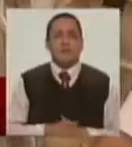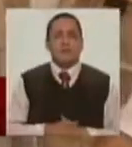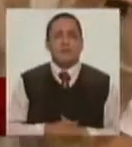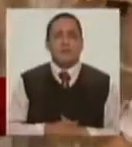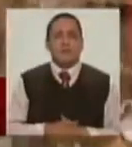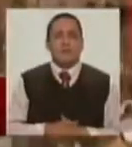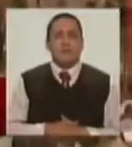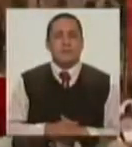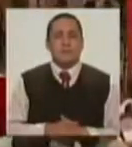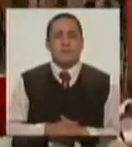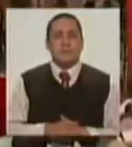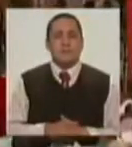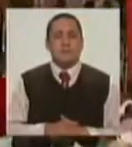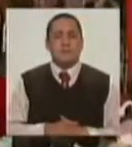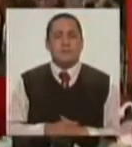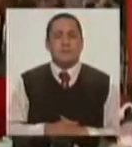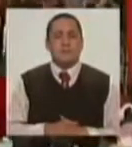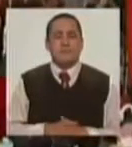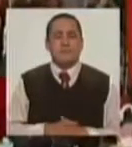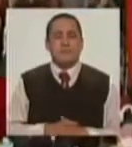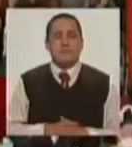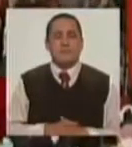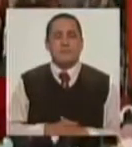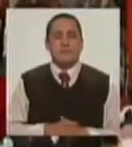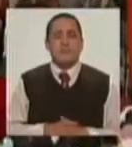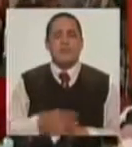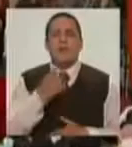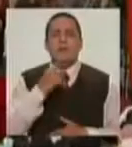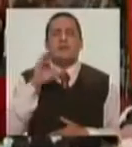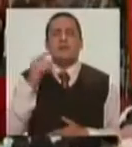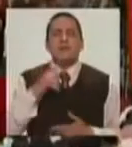óptica, 220 kilómetros. A ver, dilo tú mejor.